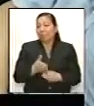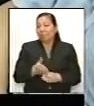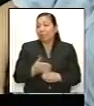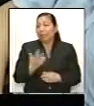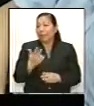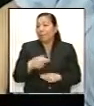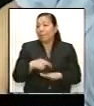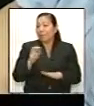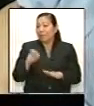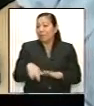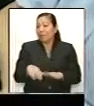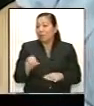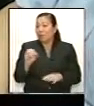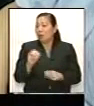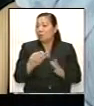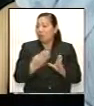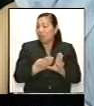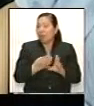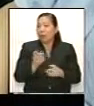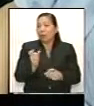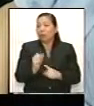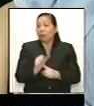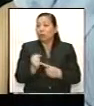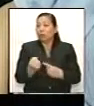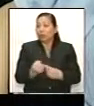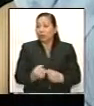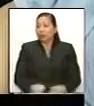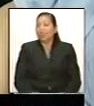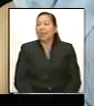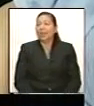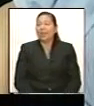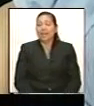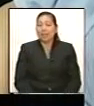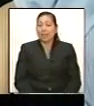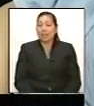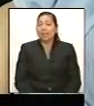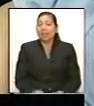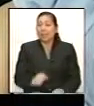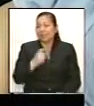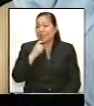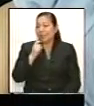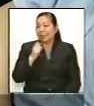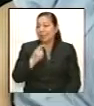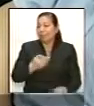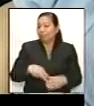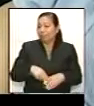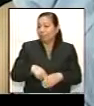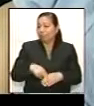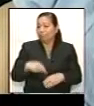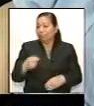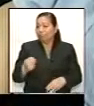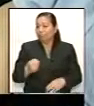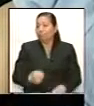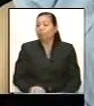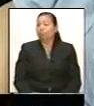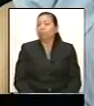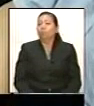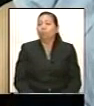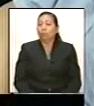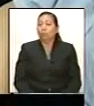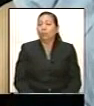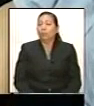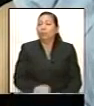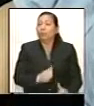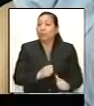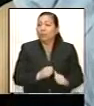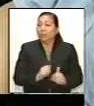tres profesionales, abogado, psicólogo y trabajador social, y en este caso si es necesario retira en este caso a la